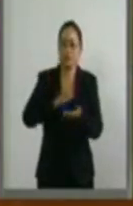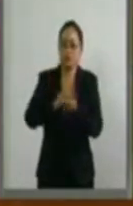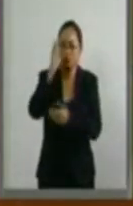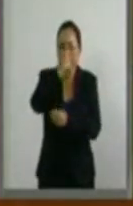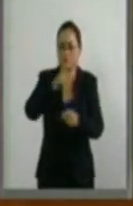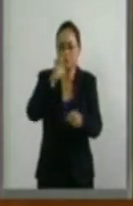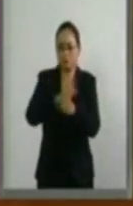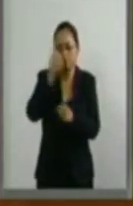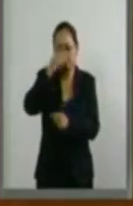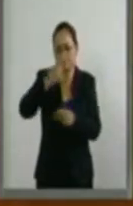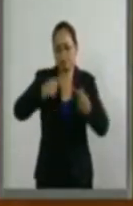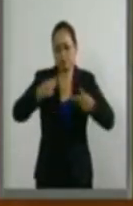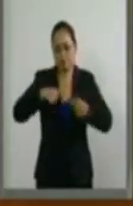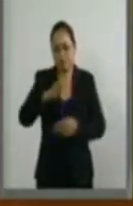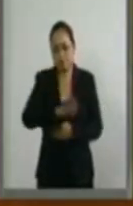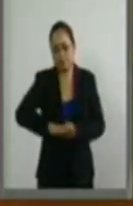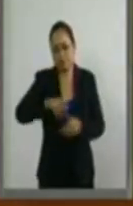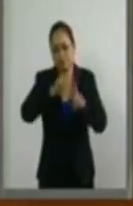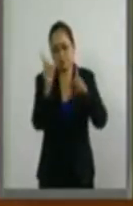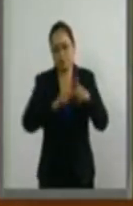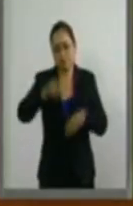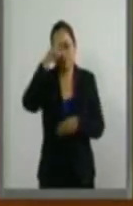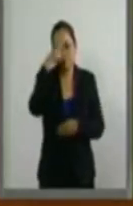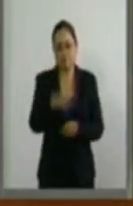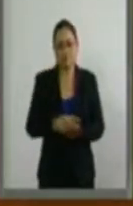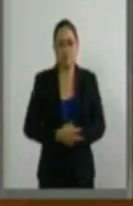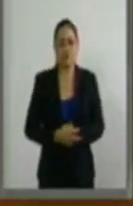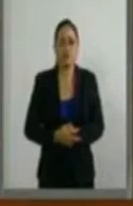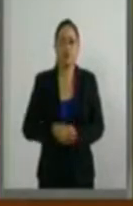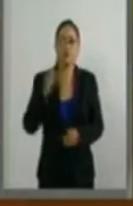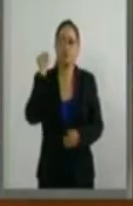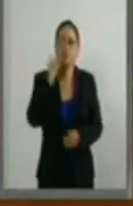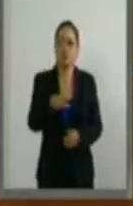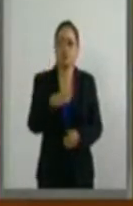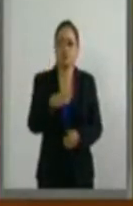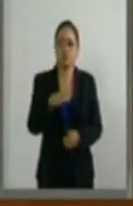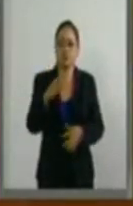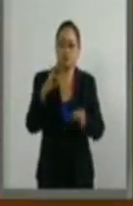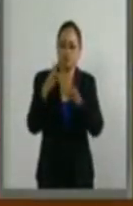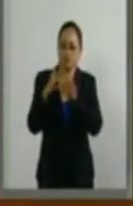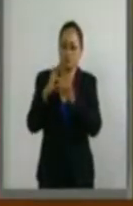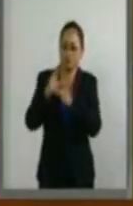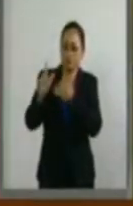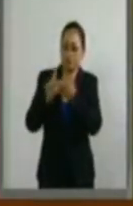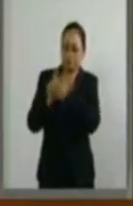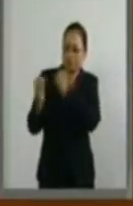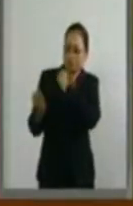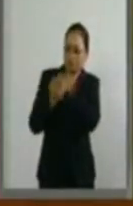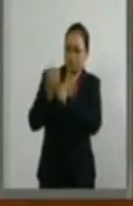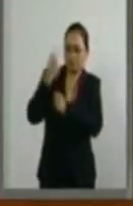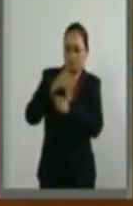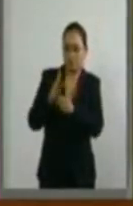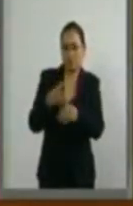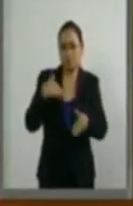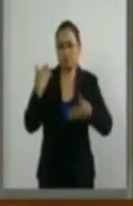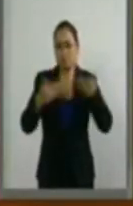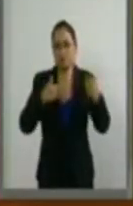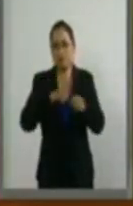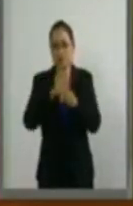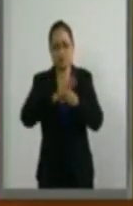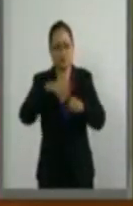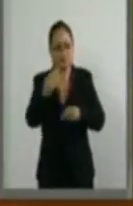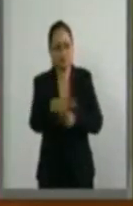de los habitantes de la nación mexicana, las garantías para disfrutar los bienes y servicios